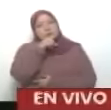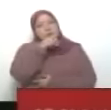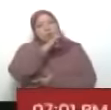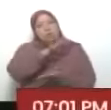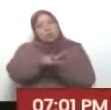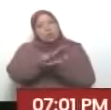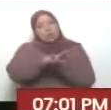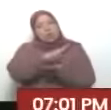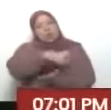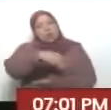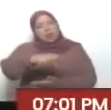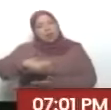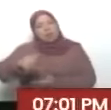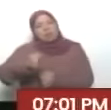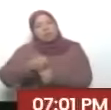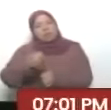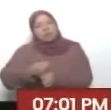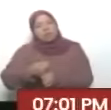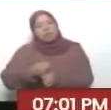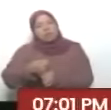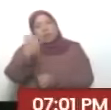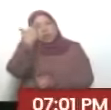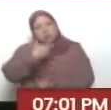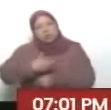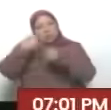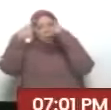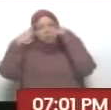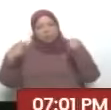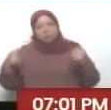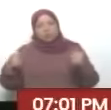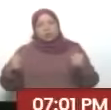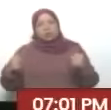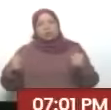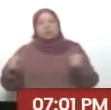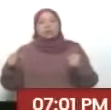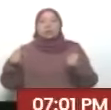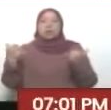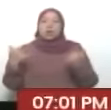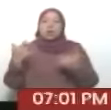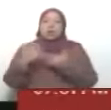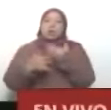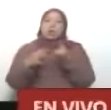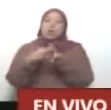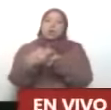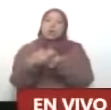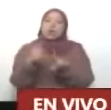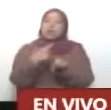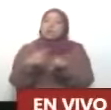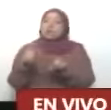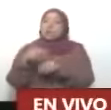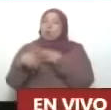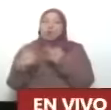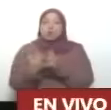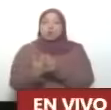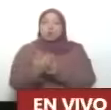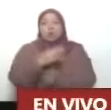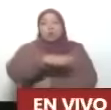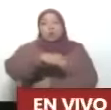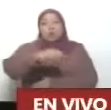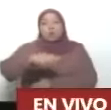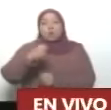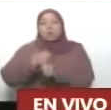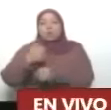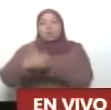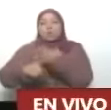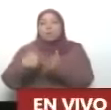no hace marinero experto. Y nosotros hemos transitado todos los mares y vamos